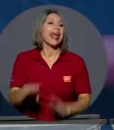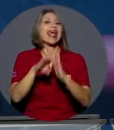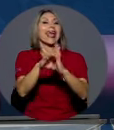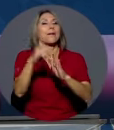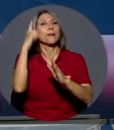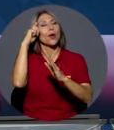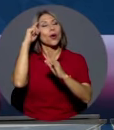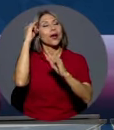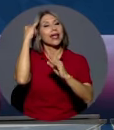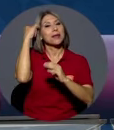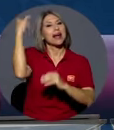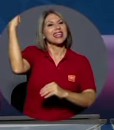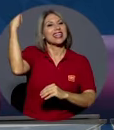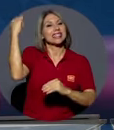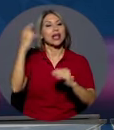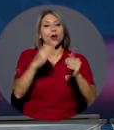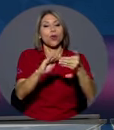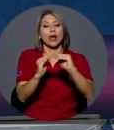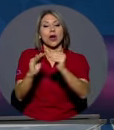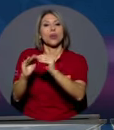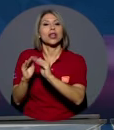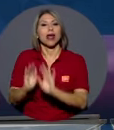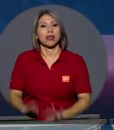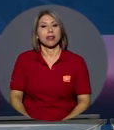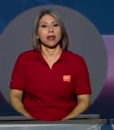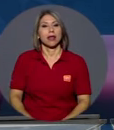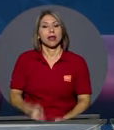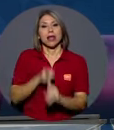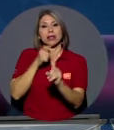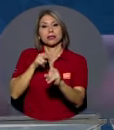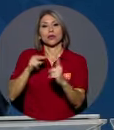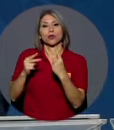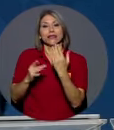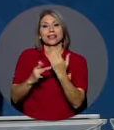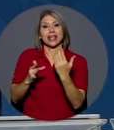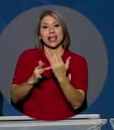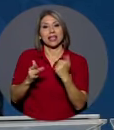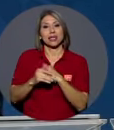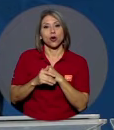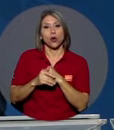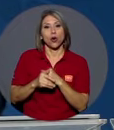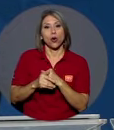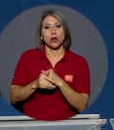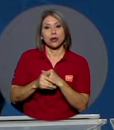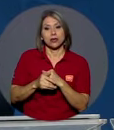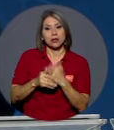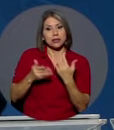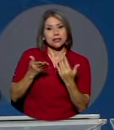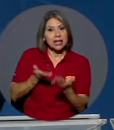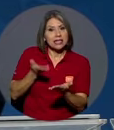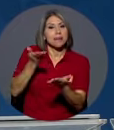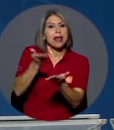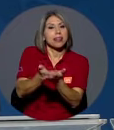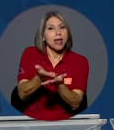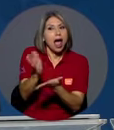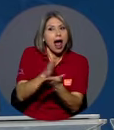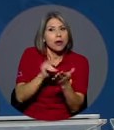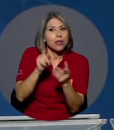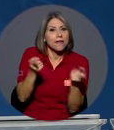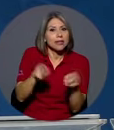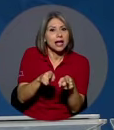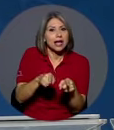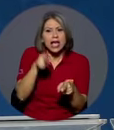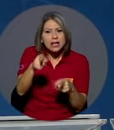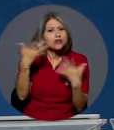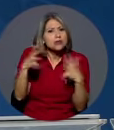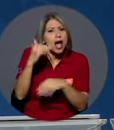una comunidad cuando se le plantea desde el punto de vista técnico que tienen años de estar ahí, su actividad económica y su movilidad